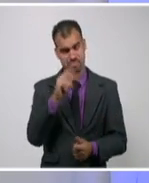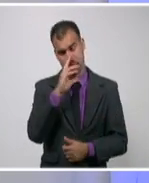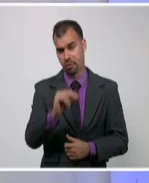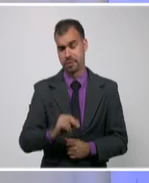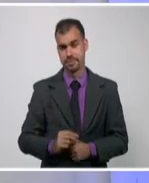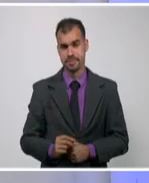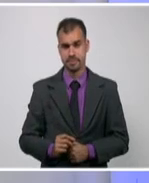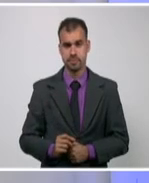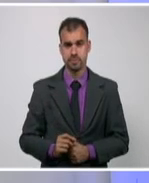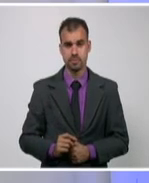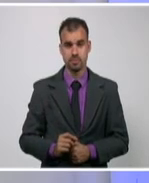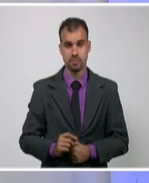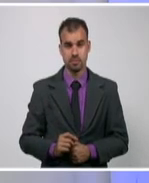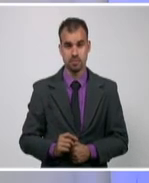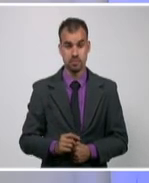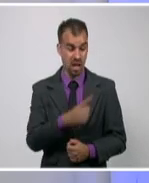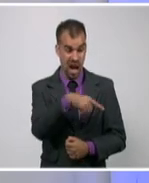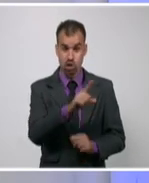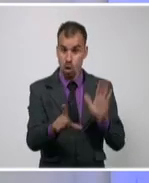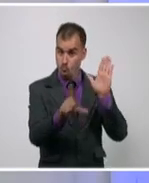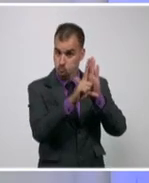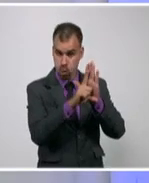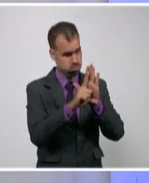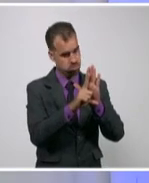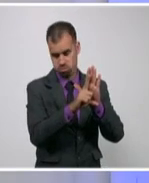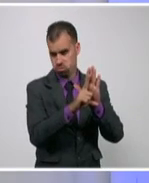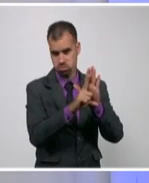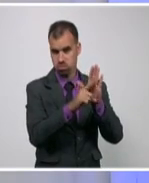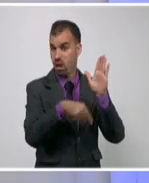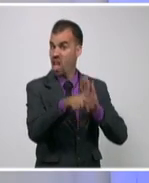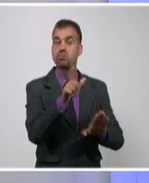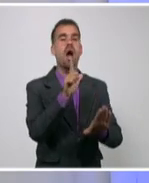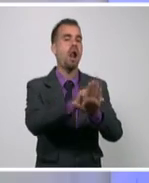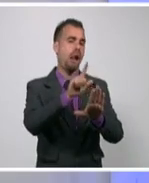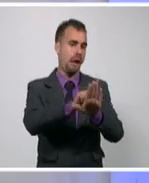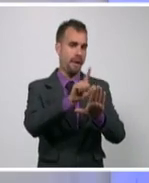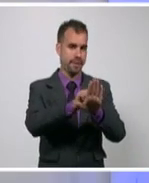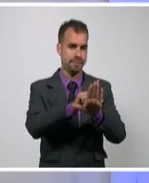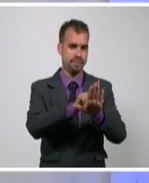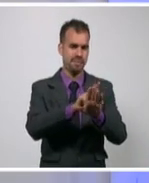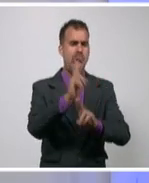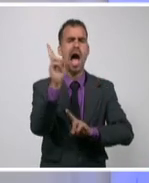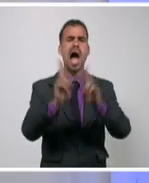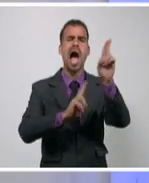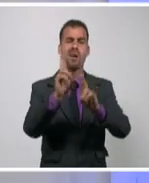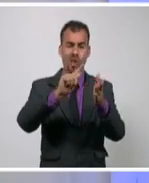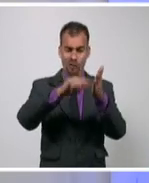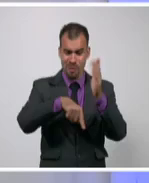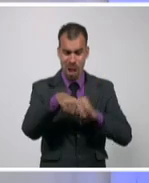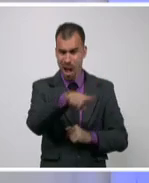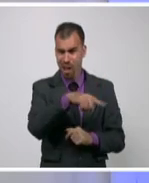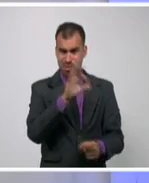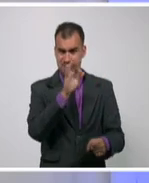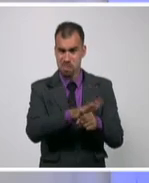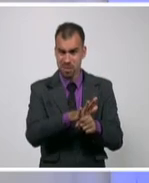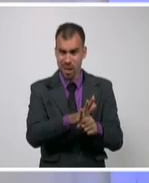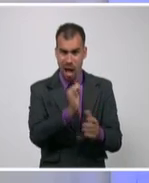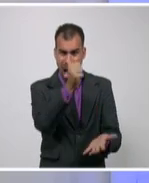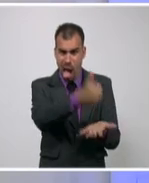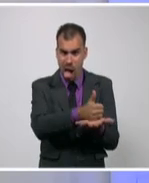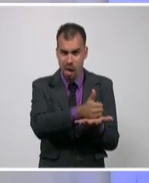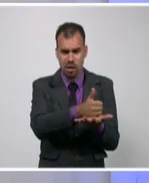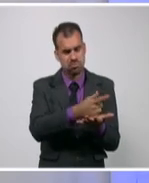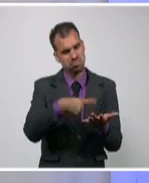por demás es ilegal porque los acuerdos que le dieron origen fueron suscritos bajo coerción y la amenaza de una